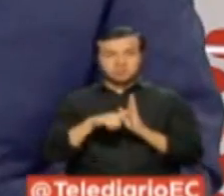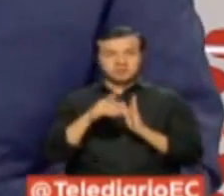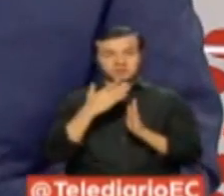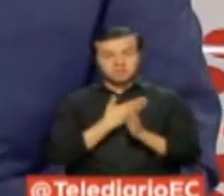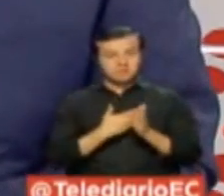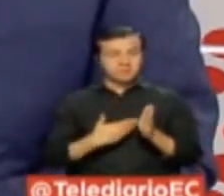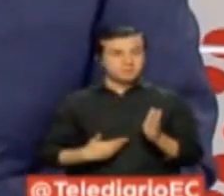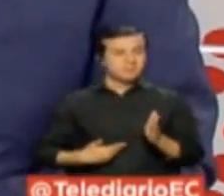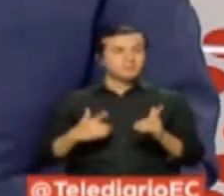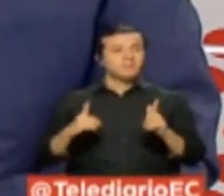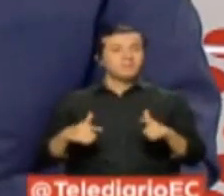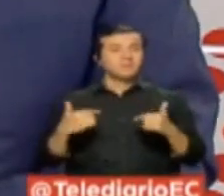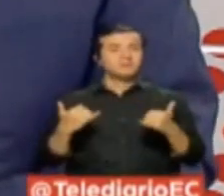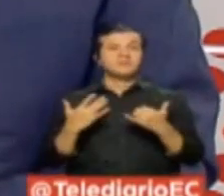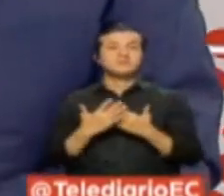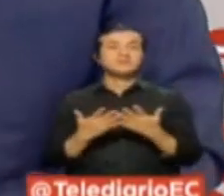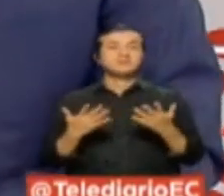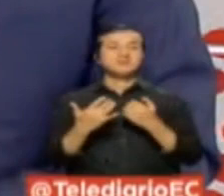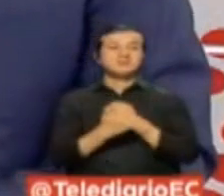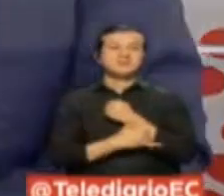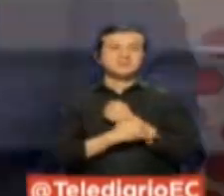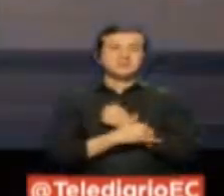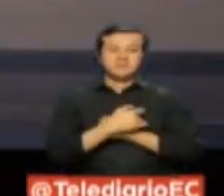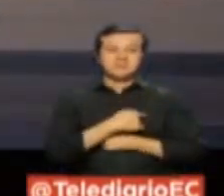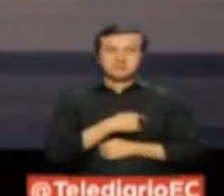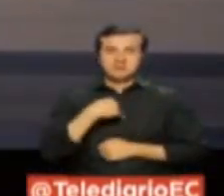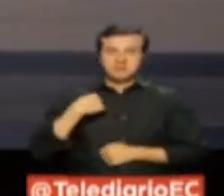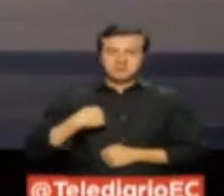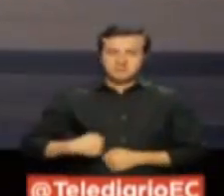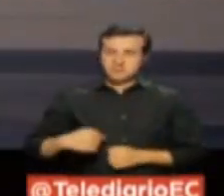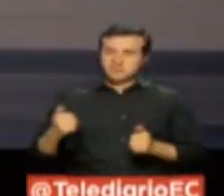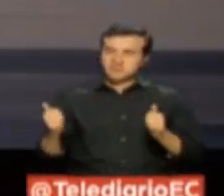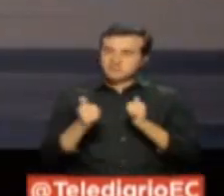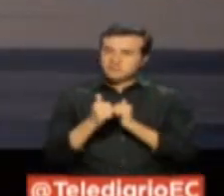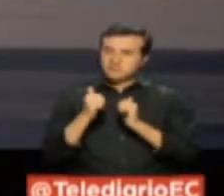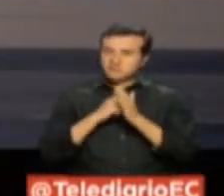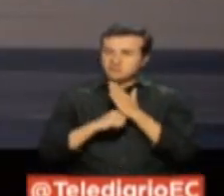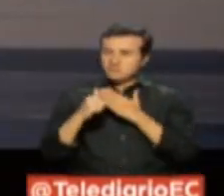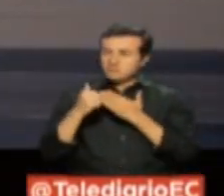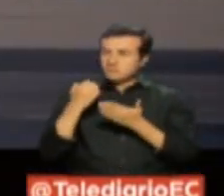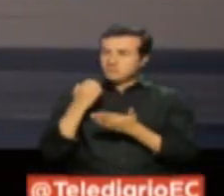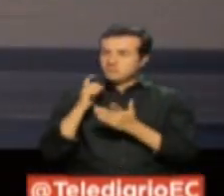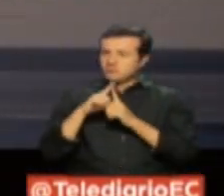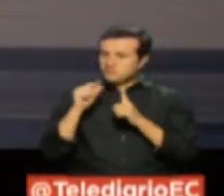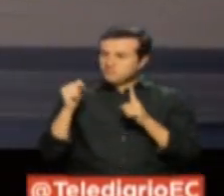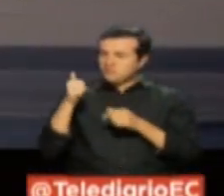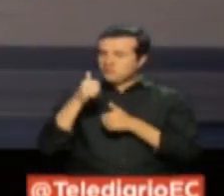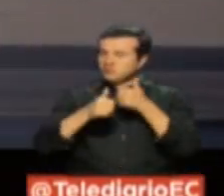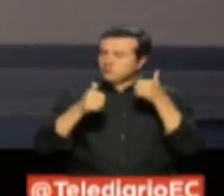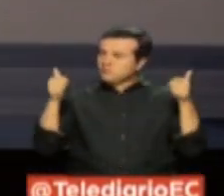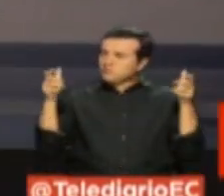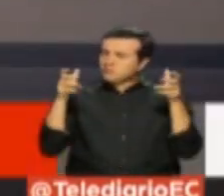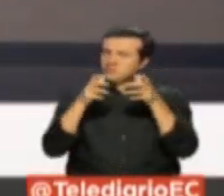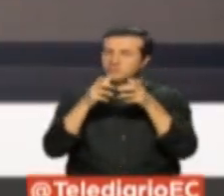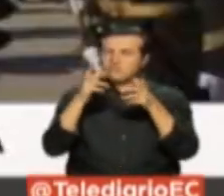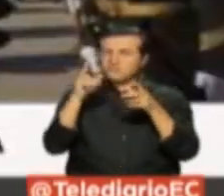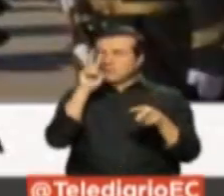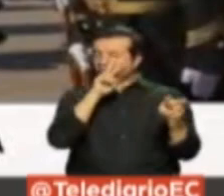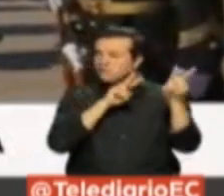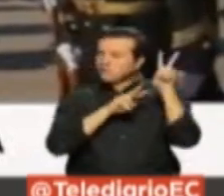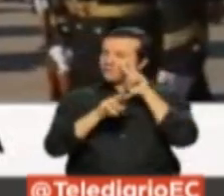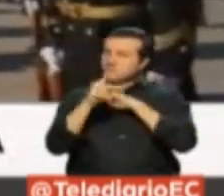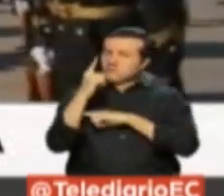Lenín Moreno se encuentra en China, precisamente con el ministro de Finanzas y otros altos funcionarios. Vamos a